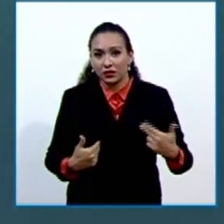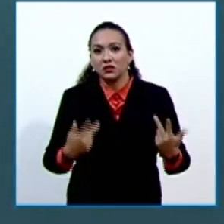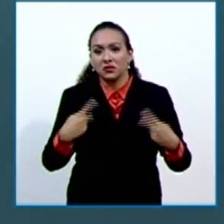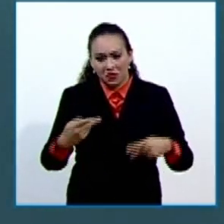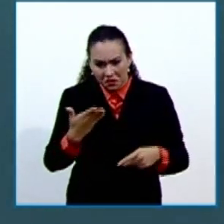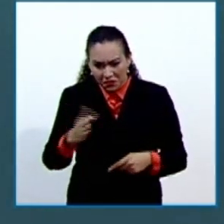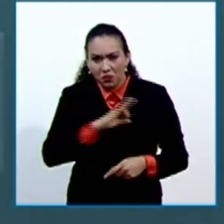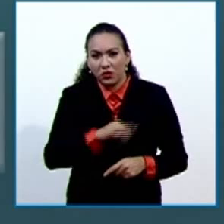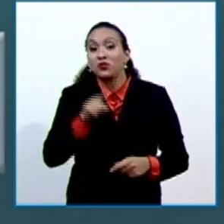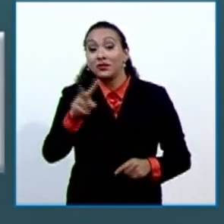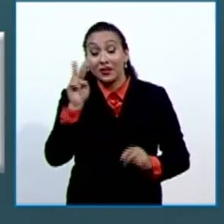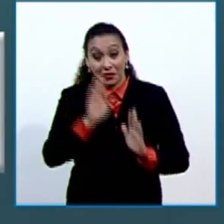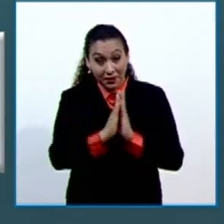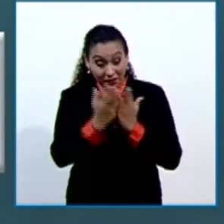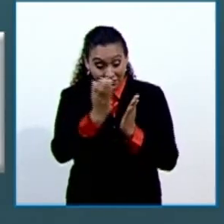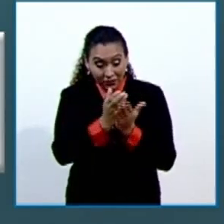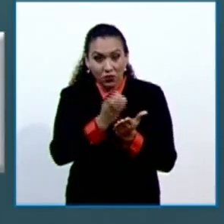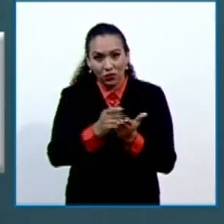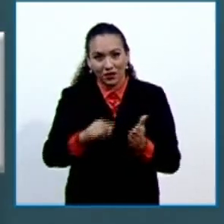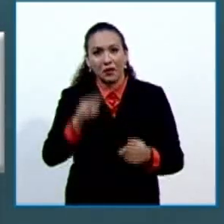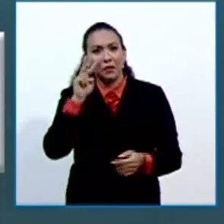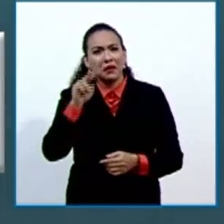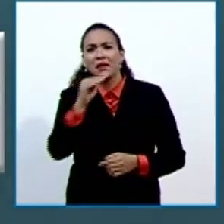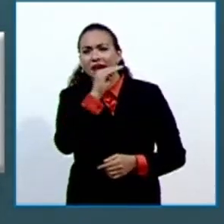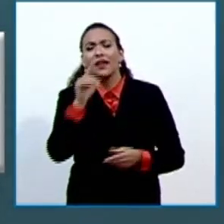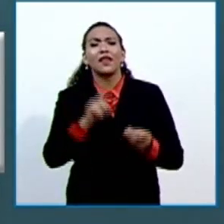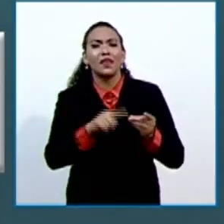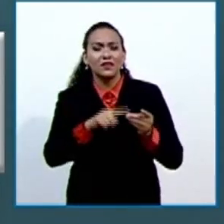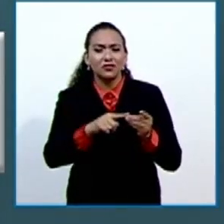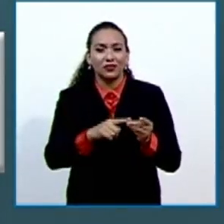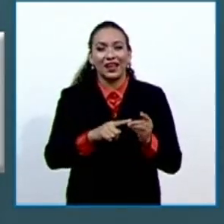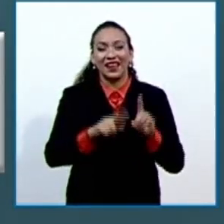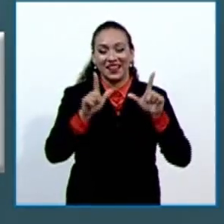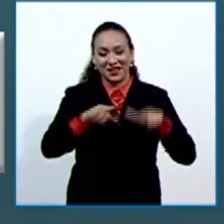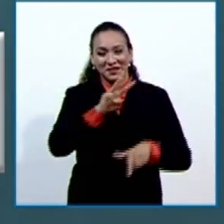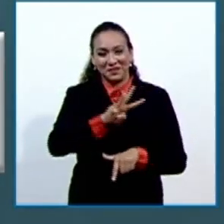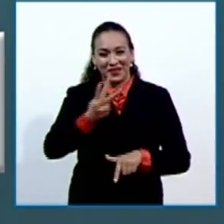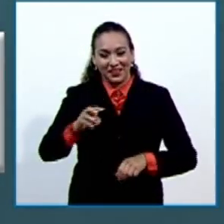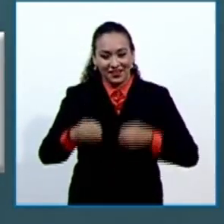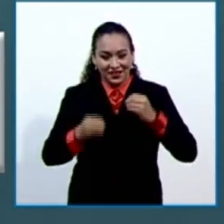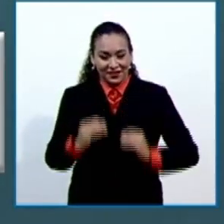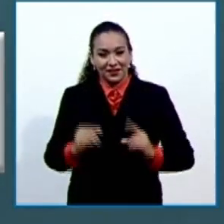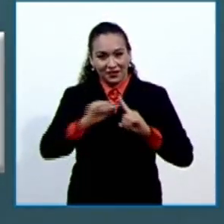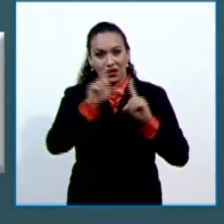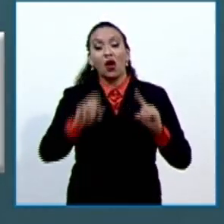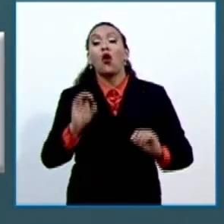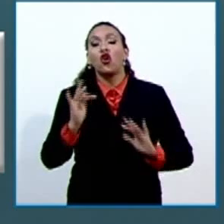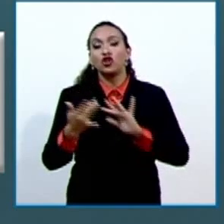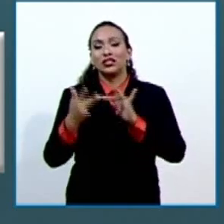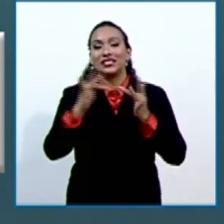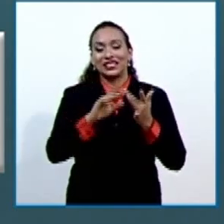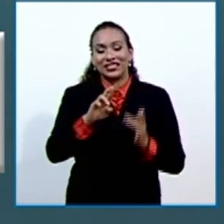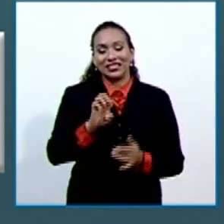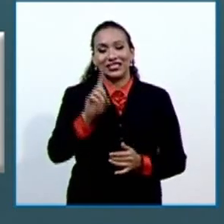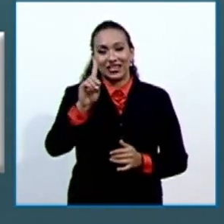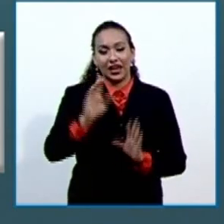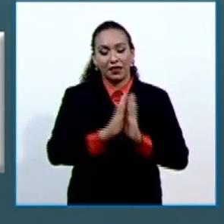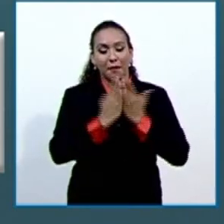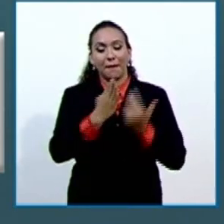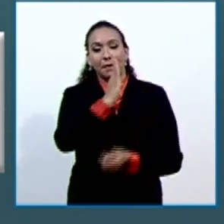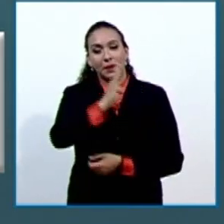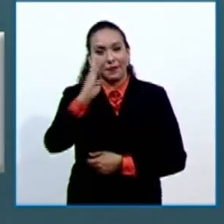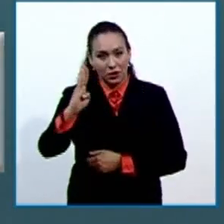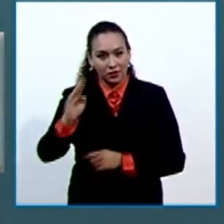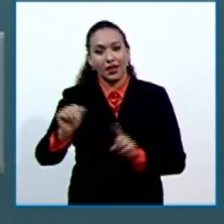humanos. Puede consultarlo también de manera gratuita en el sitio web de la Suprema Corte y en la red de biblioteca del Poder Judicial de